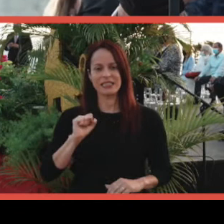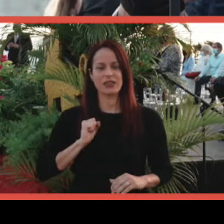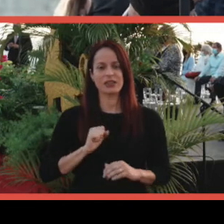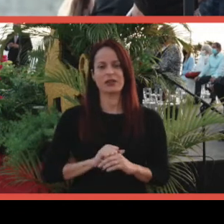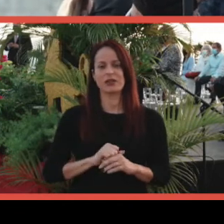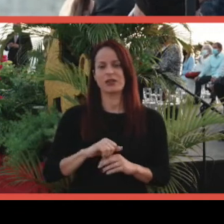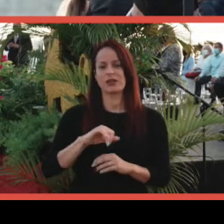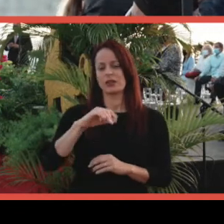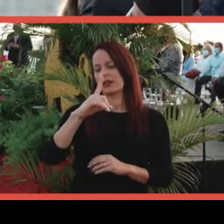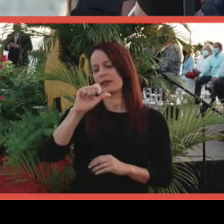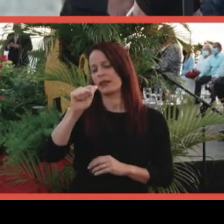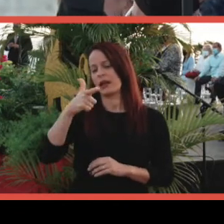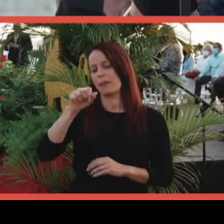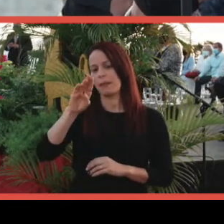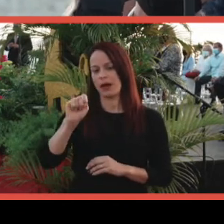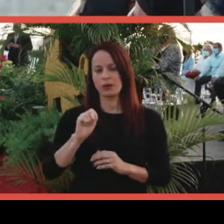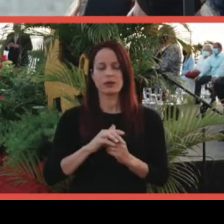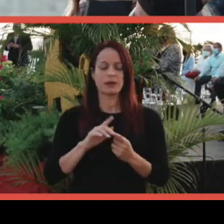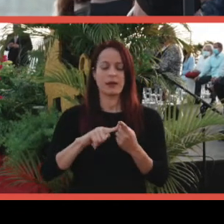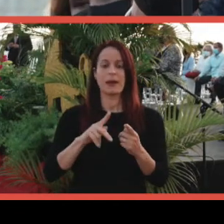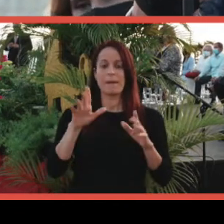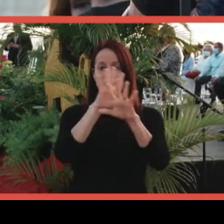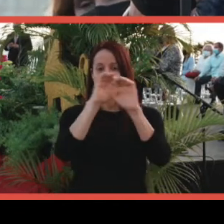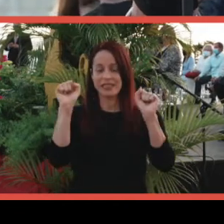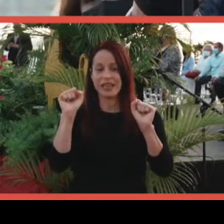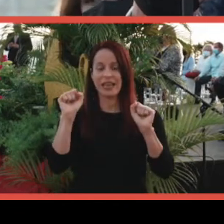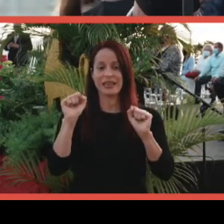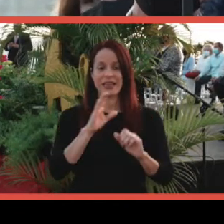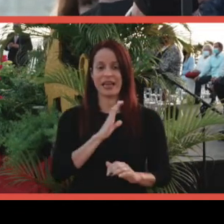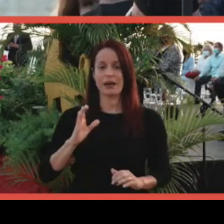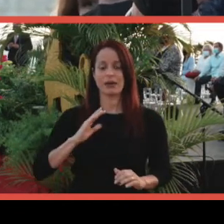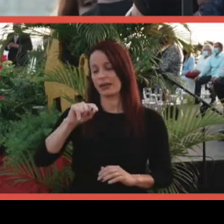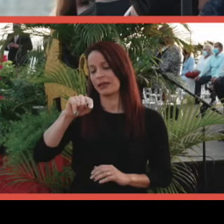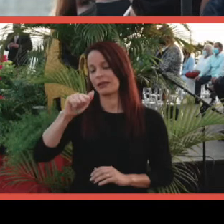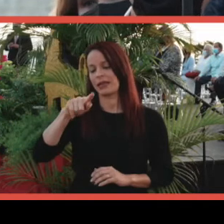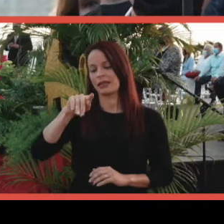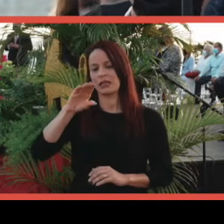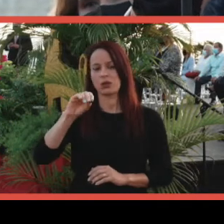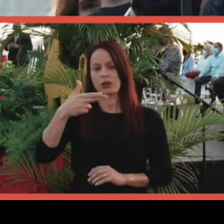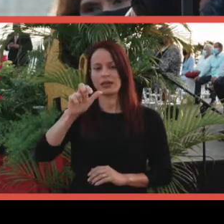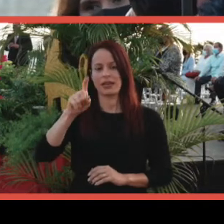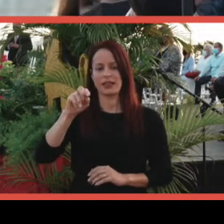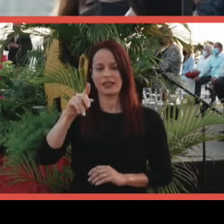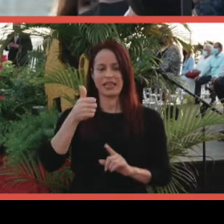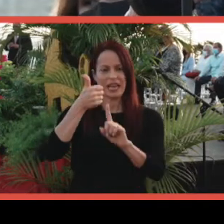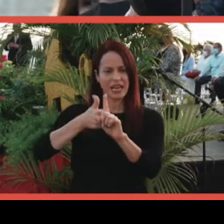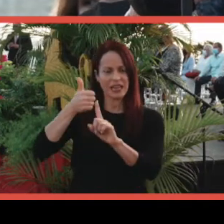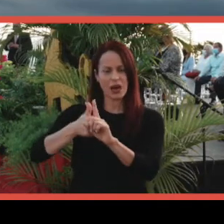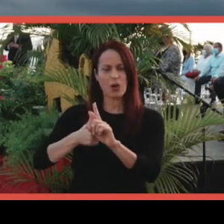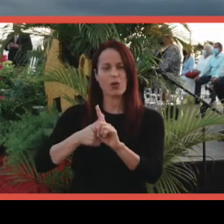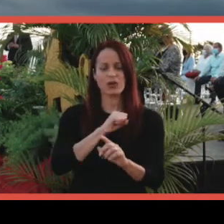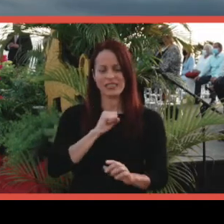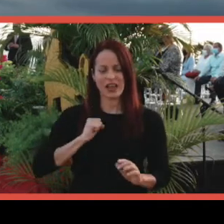Dalmau, nuestro presidente de la Cámara, Rafael Tatito Hernández, y cada uno de nuestros senadores, representantes